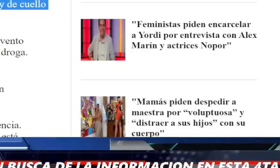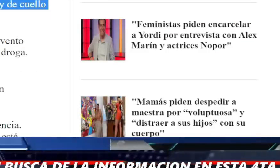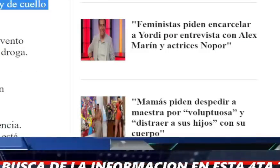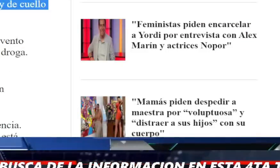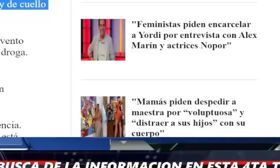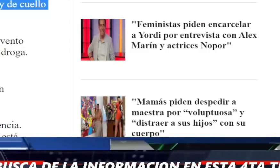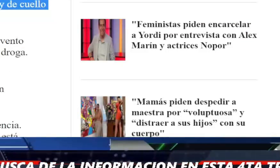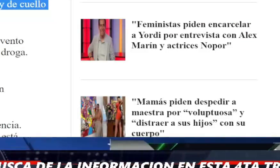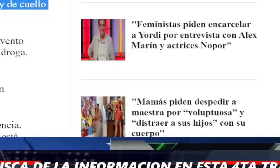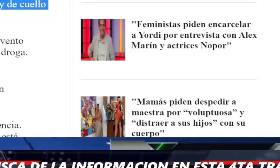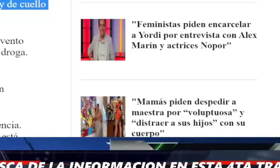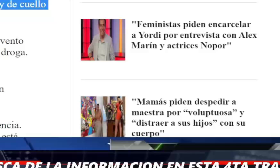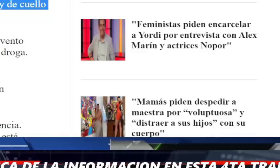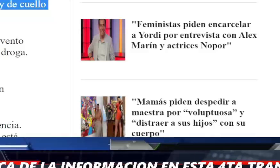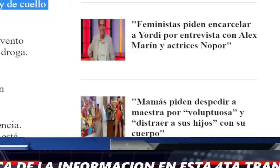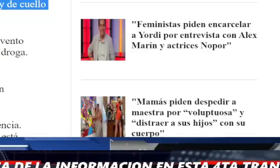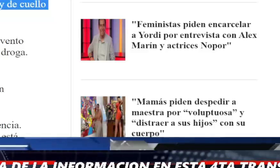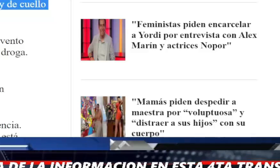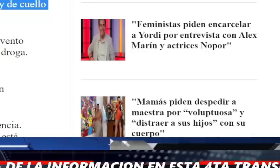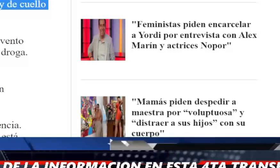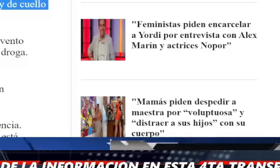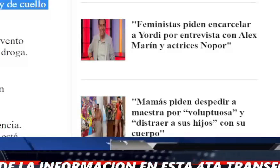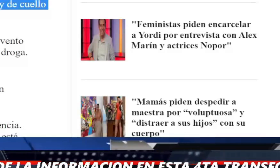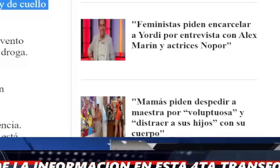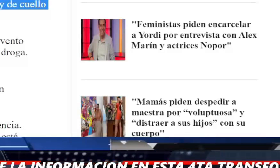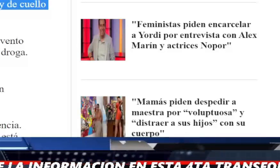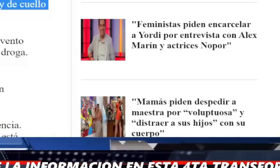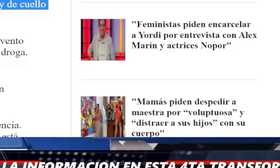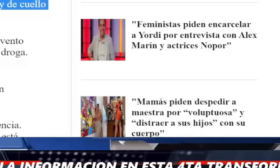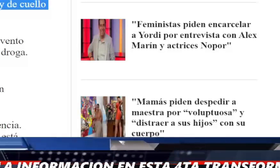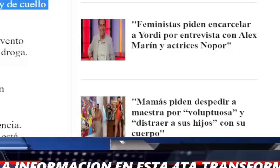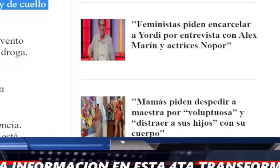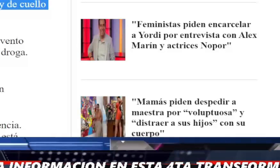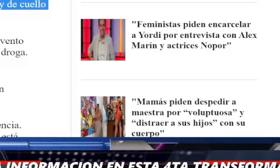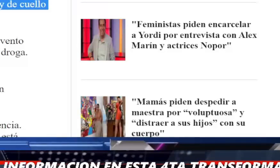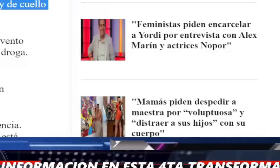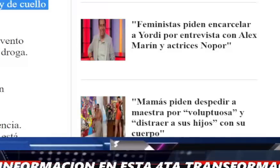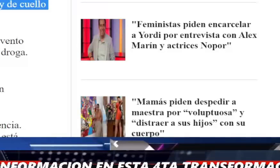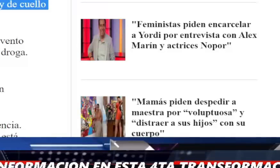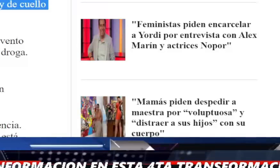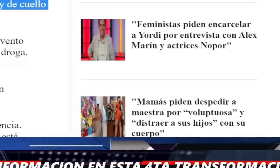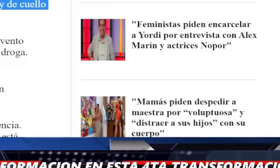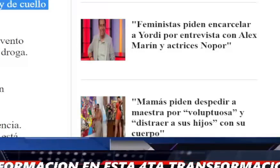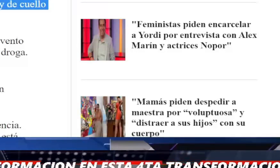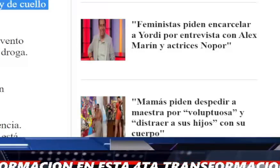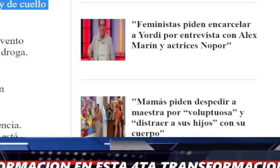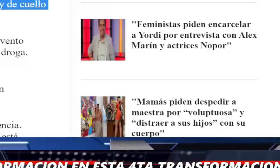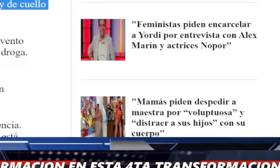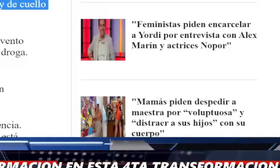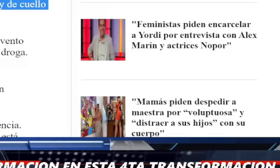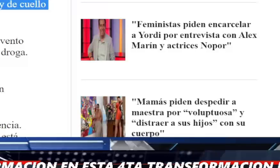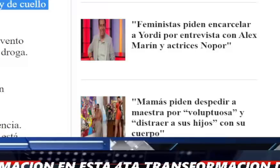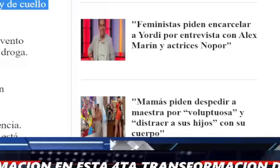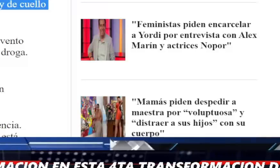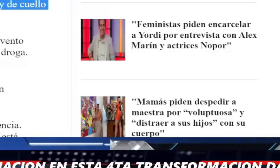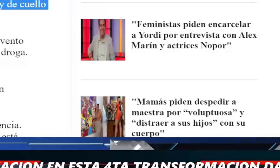el día de hoy, en esta mañana, en la conferencia, que es corriente y vulgar que se señale que su gobierno o él tienen relaciones con el